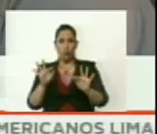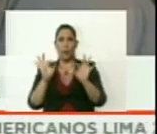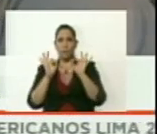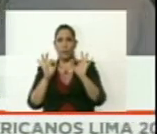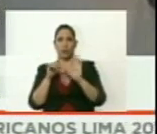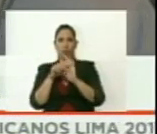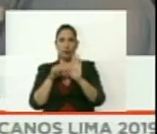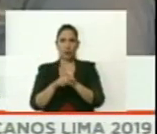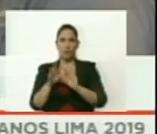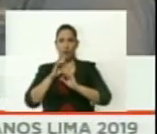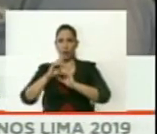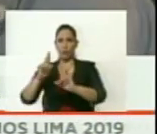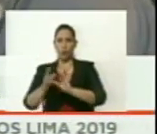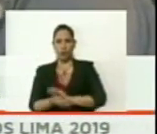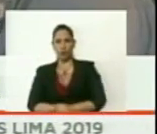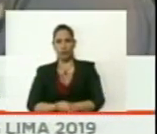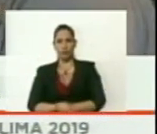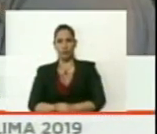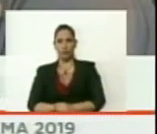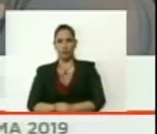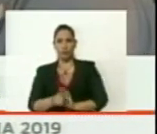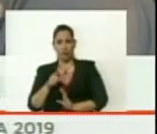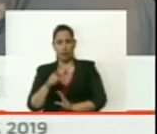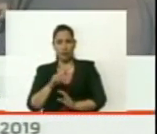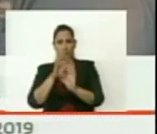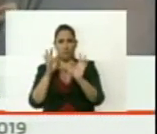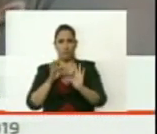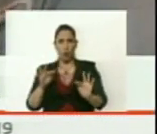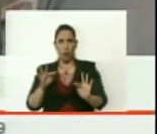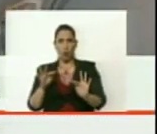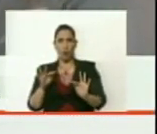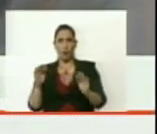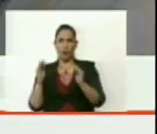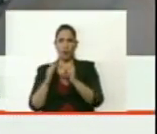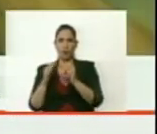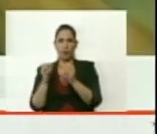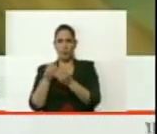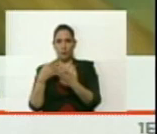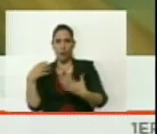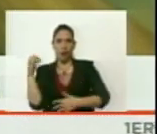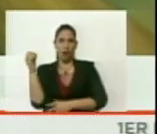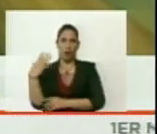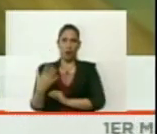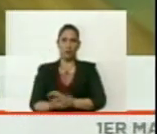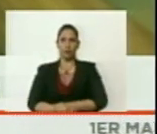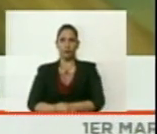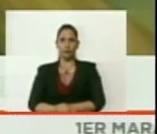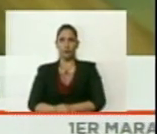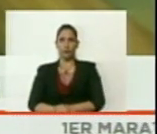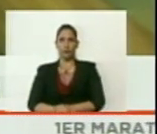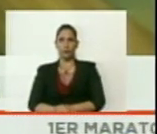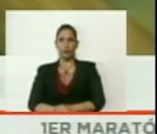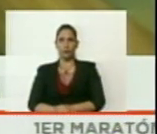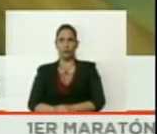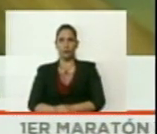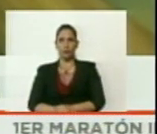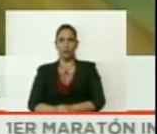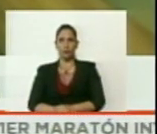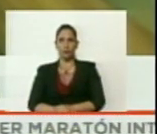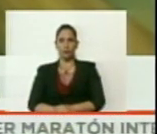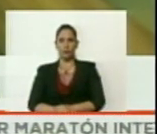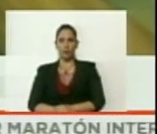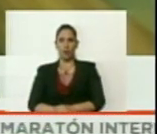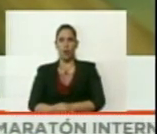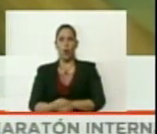específica de respuesta a estas medidas de ayer de la Casa Blanca? Gracias. Voy a parafrasear a Donald